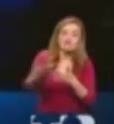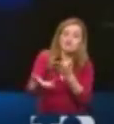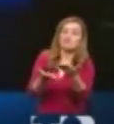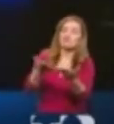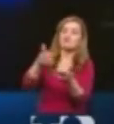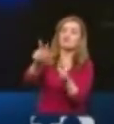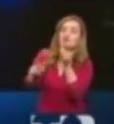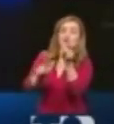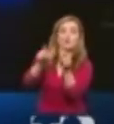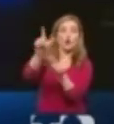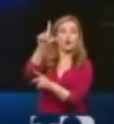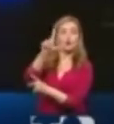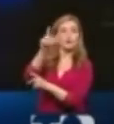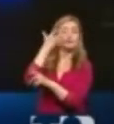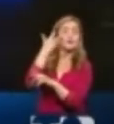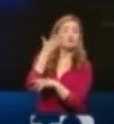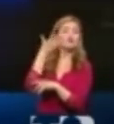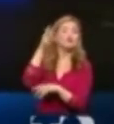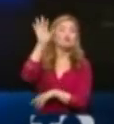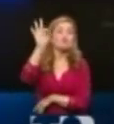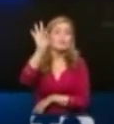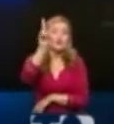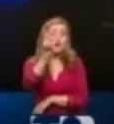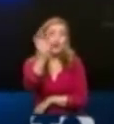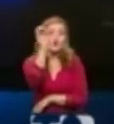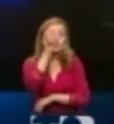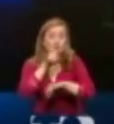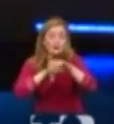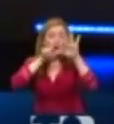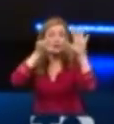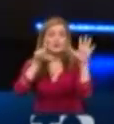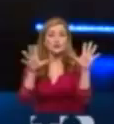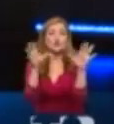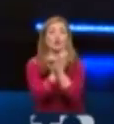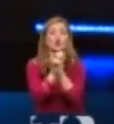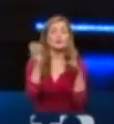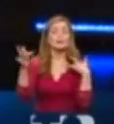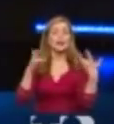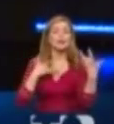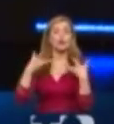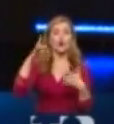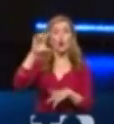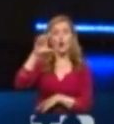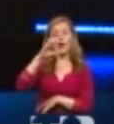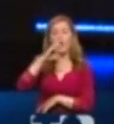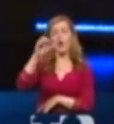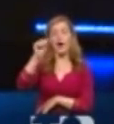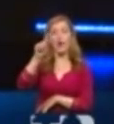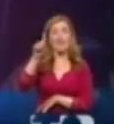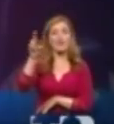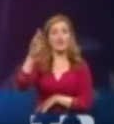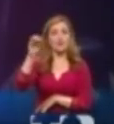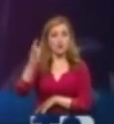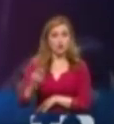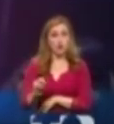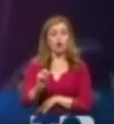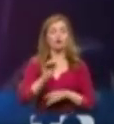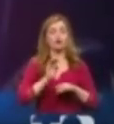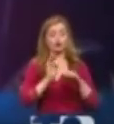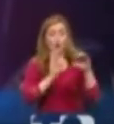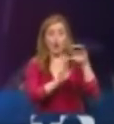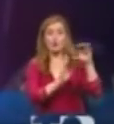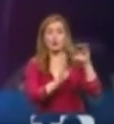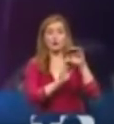que se presenta este lunes 29 de octubre a las 7 de la noche en el Teatro Calderón de la Barca en Cumbayá. Algo